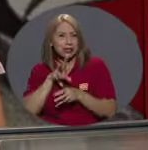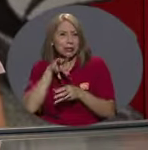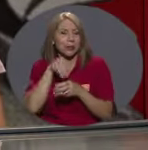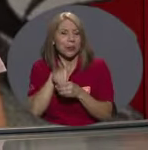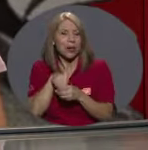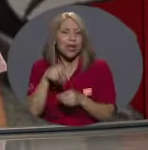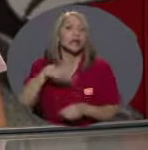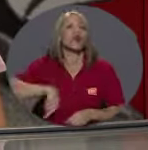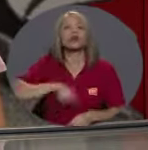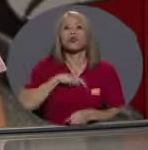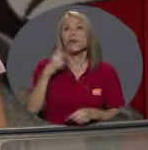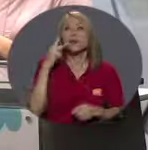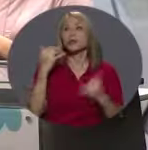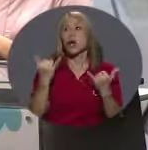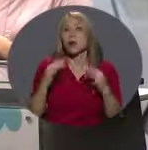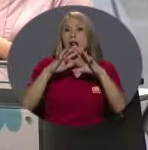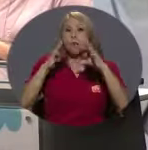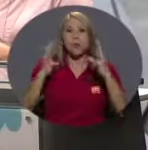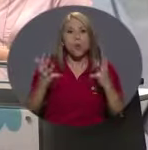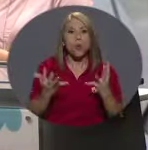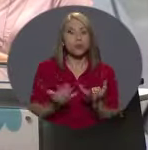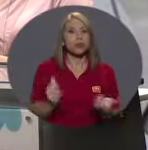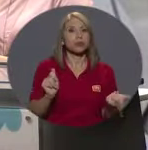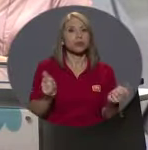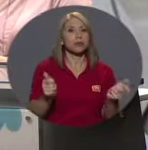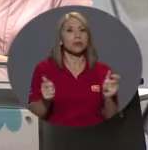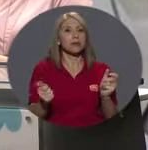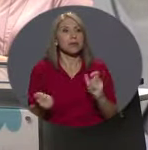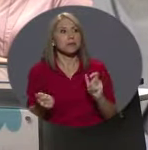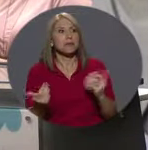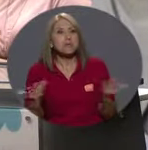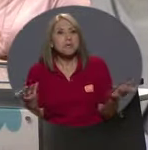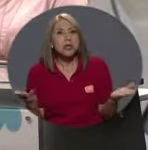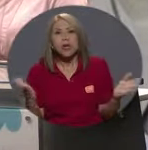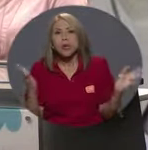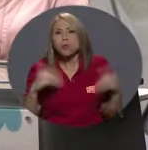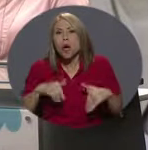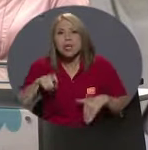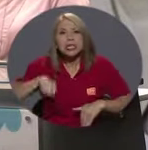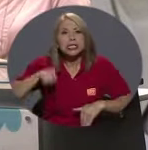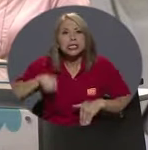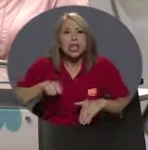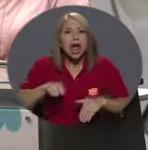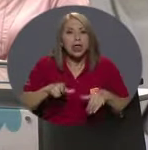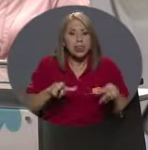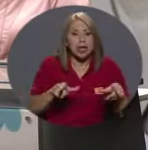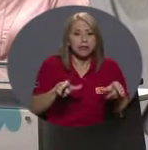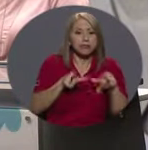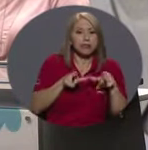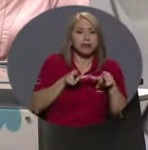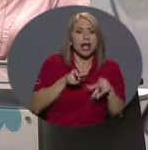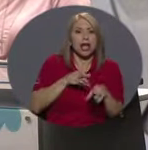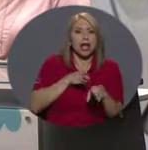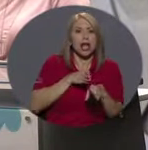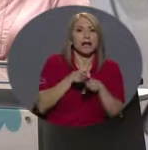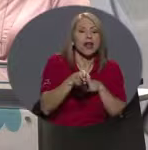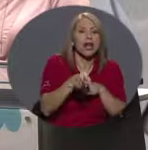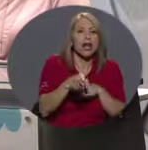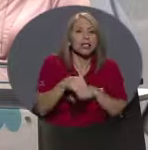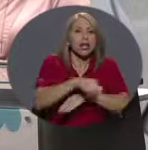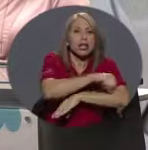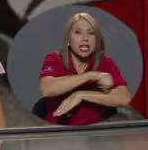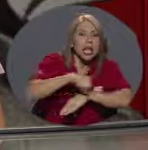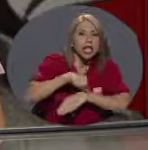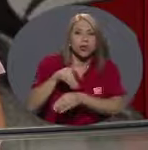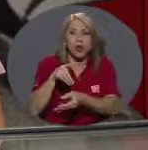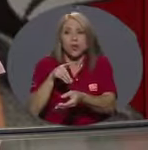ocupamos, o va a llegar un momento en que no ocupamos graduarnos de arquitectos, de médicos, ¿verdad? Como carreras específicas, sino